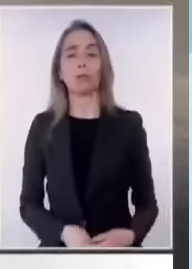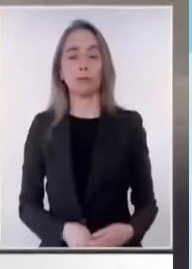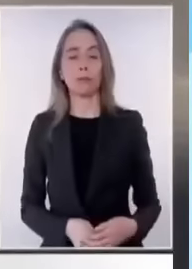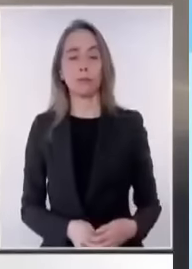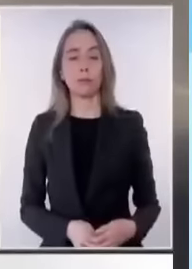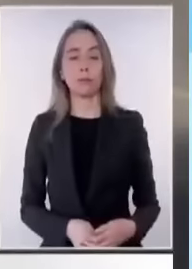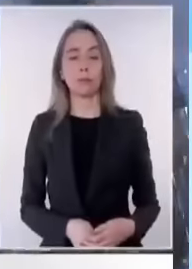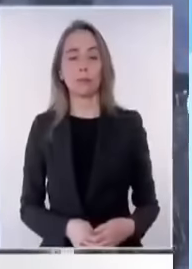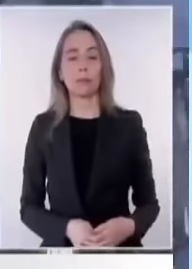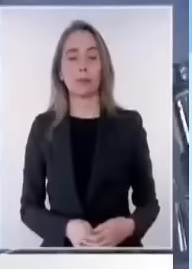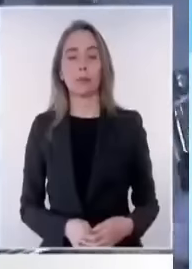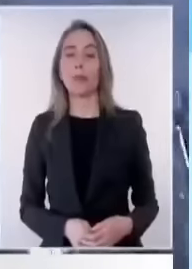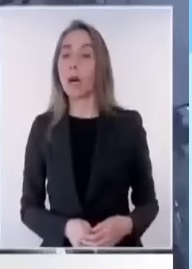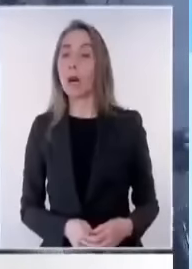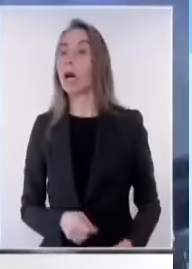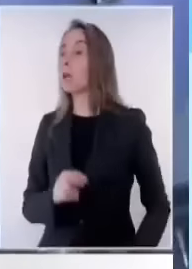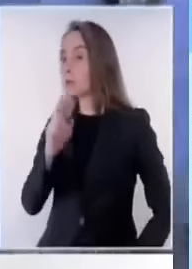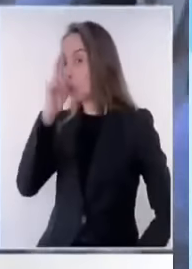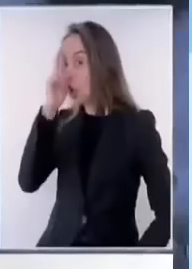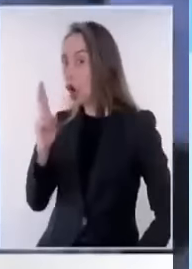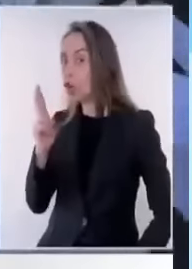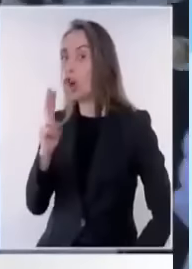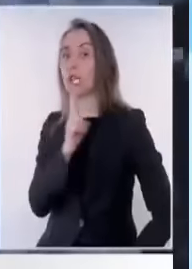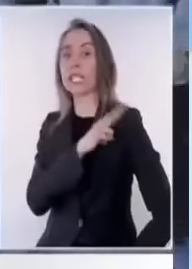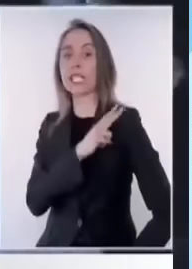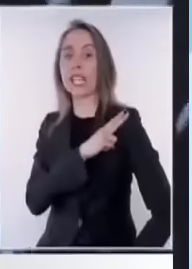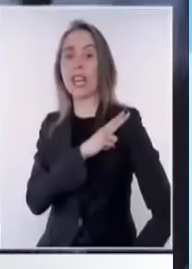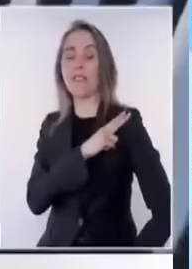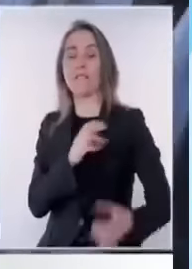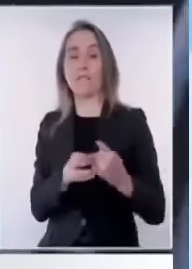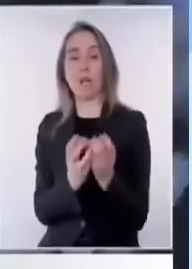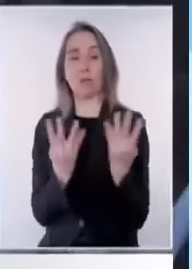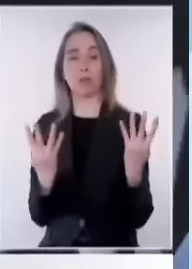Y toda la gente en las ventanas,